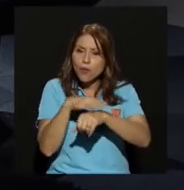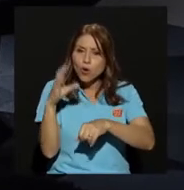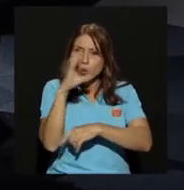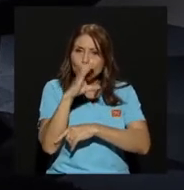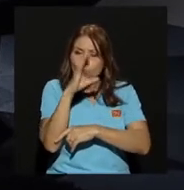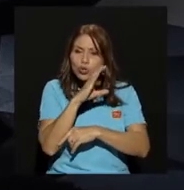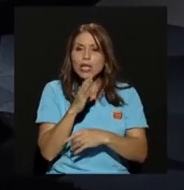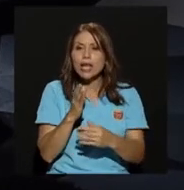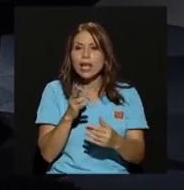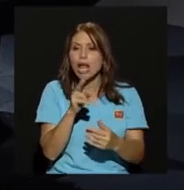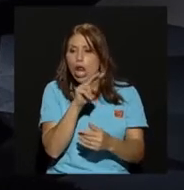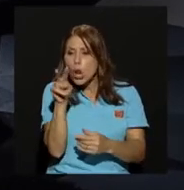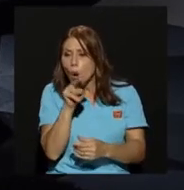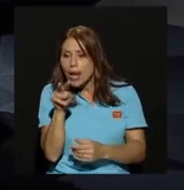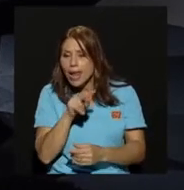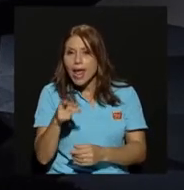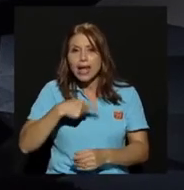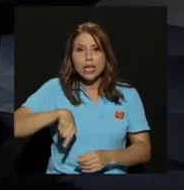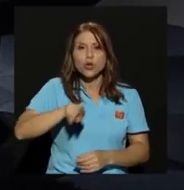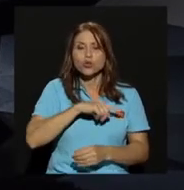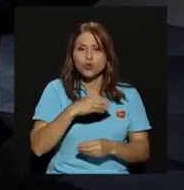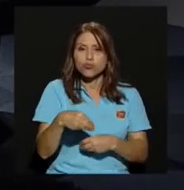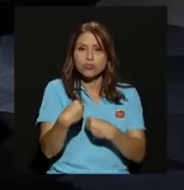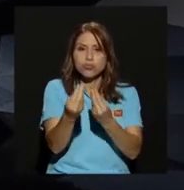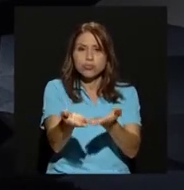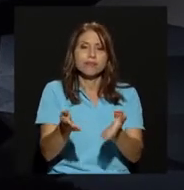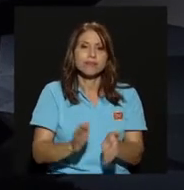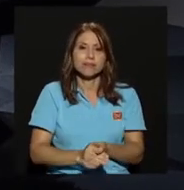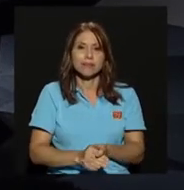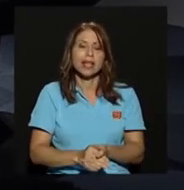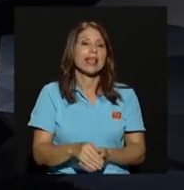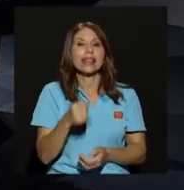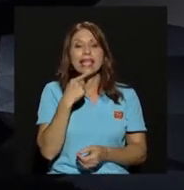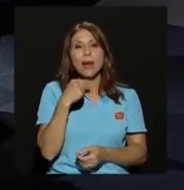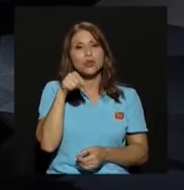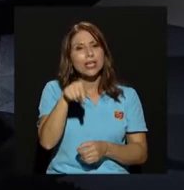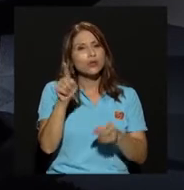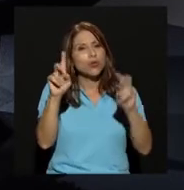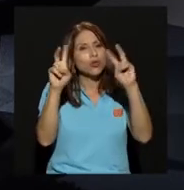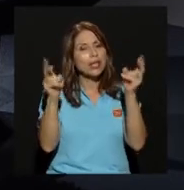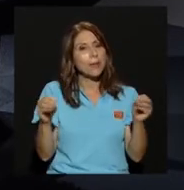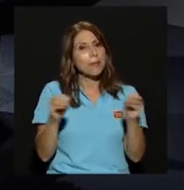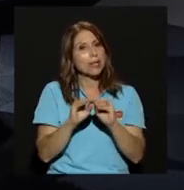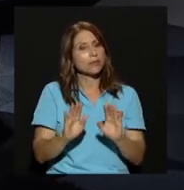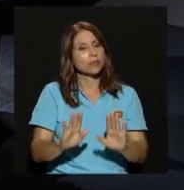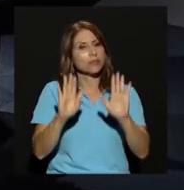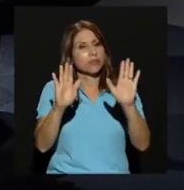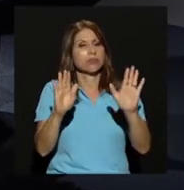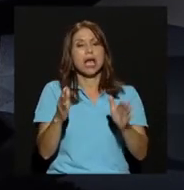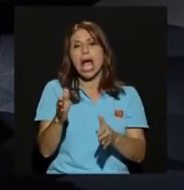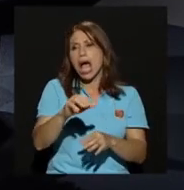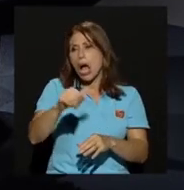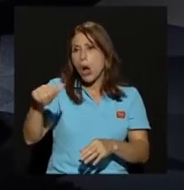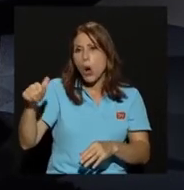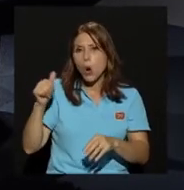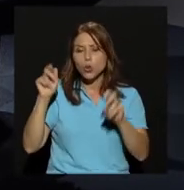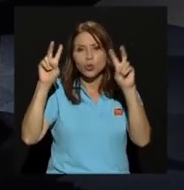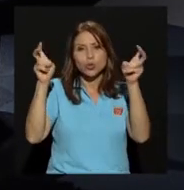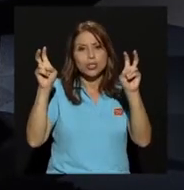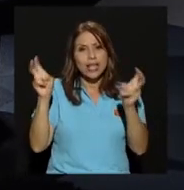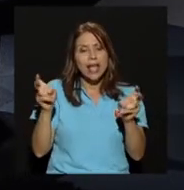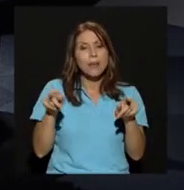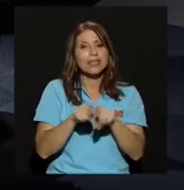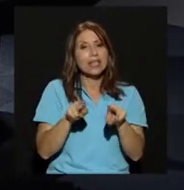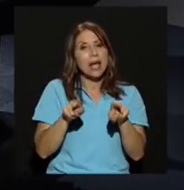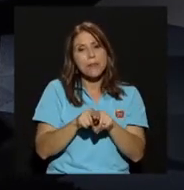lo lean y nosotros se los distribuyamos. Correcto. Digamos que es uno de los temas grandes, ¿verdad? Uh-huh. Hay otros temas que se vuelven grandes,